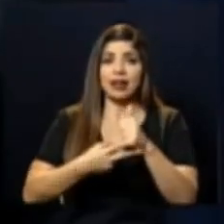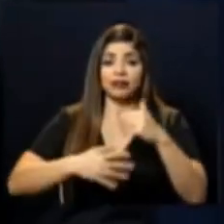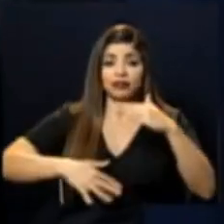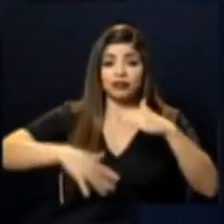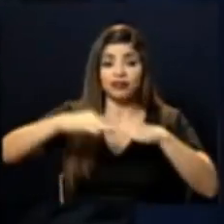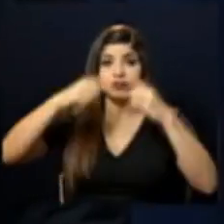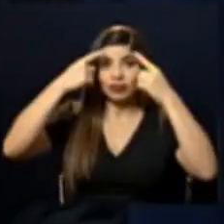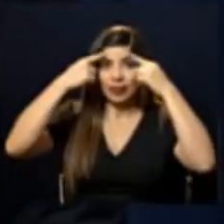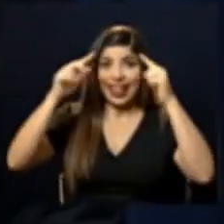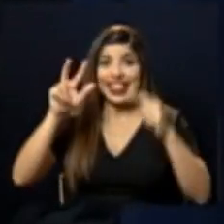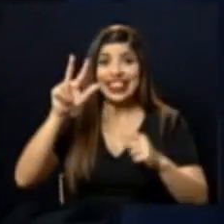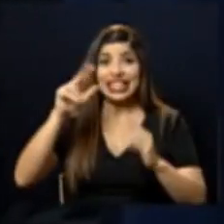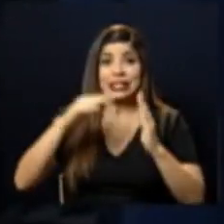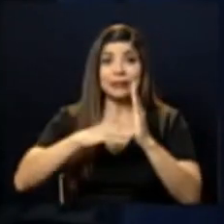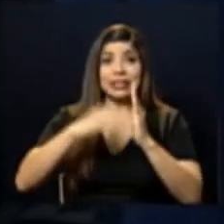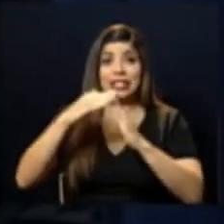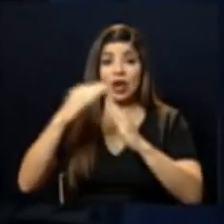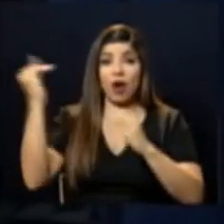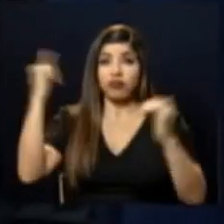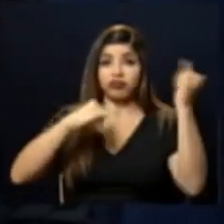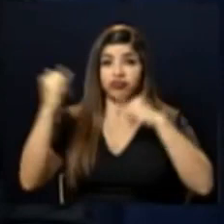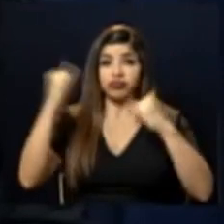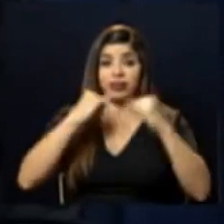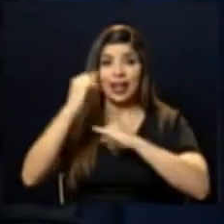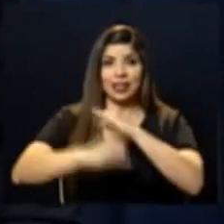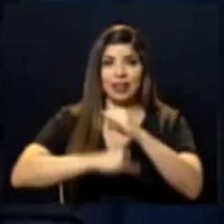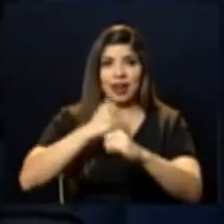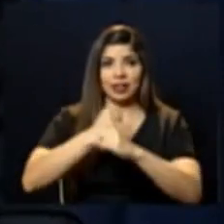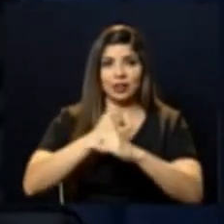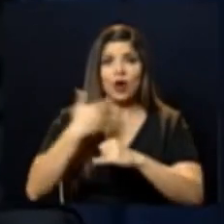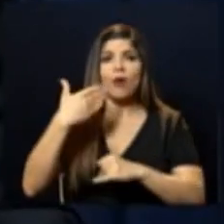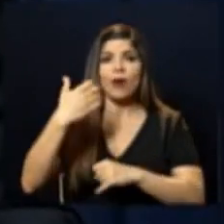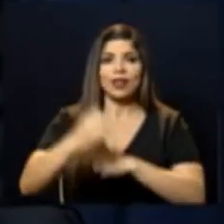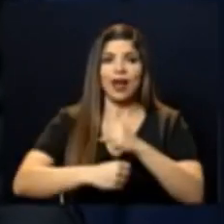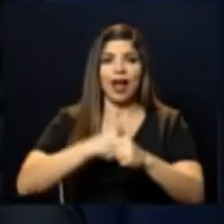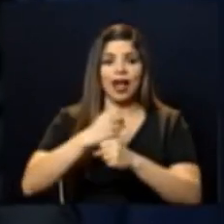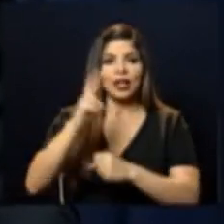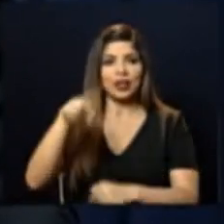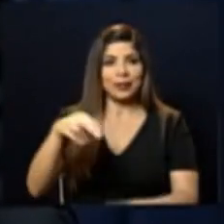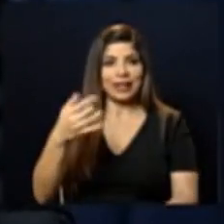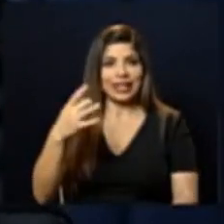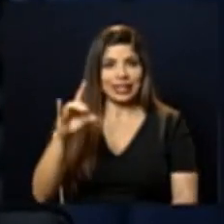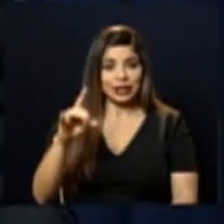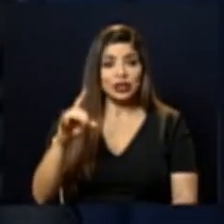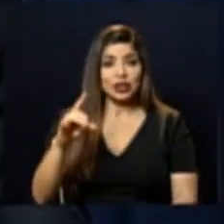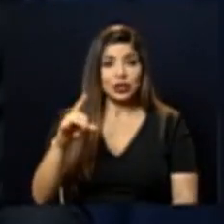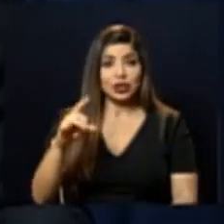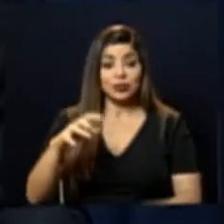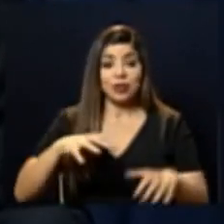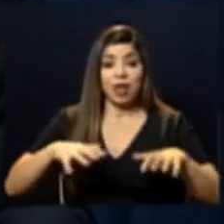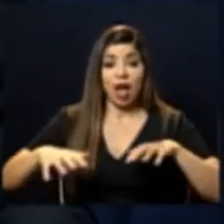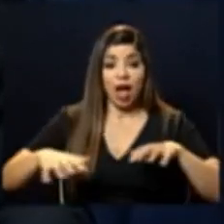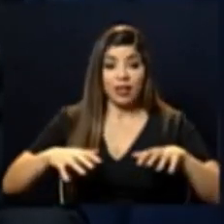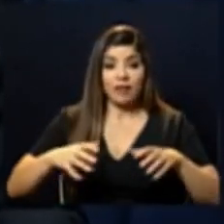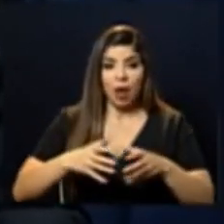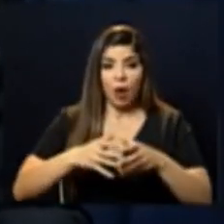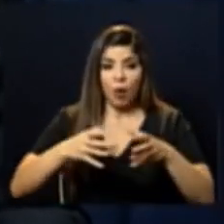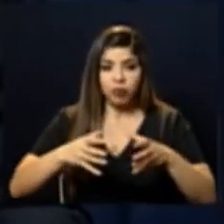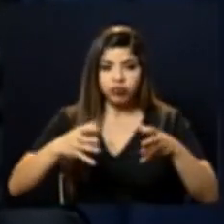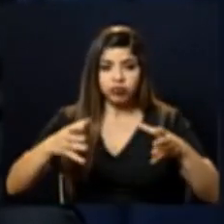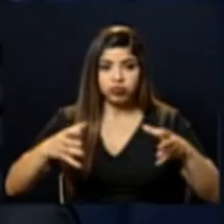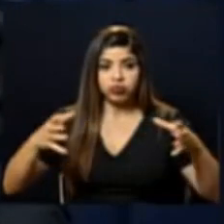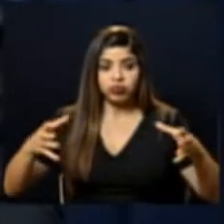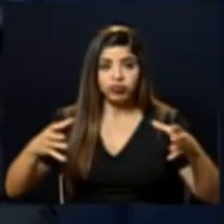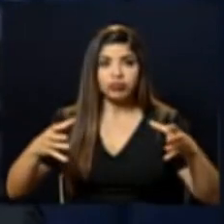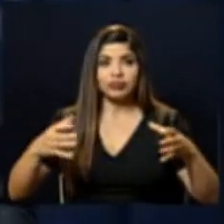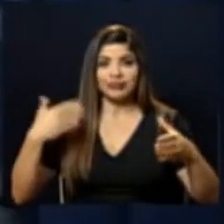3 millones de llegadas internacionales en el año 2018. Y el crecimiento de la actividad se ha fortalecido